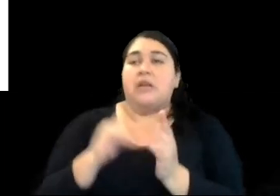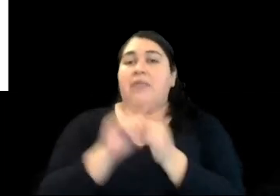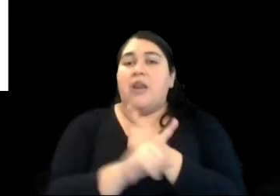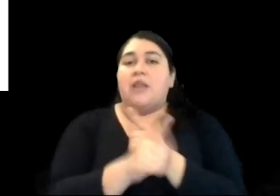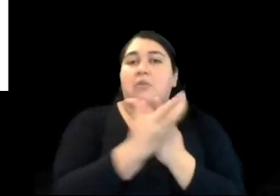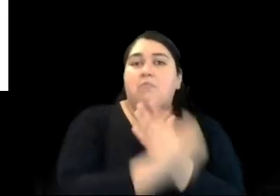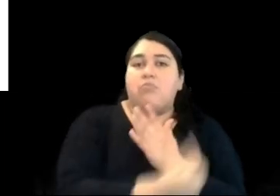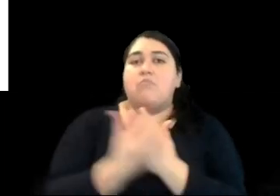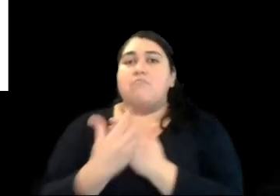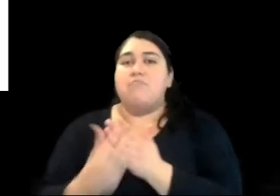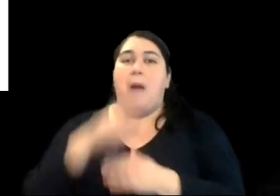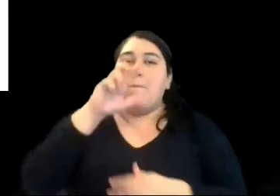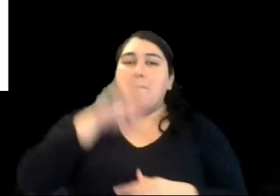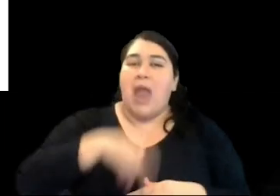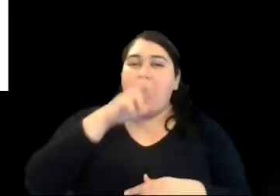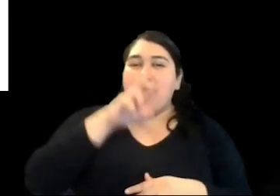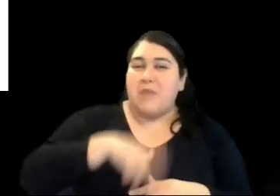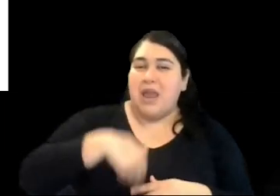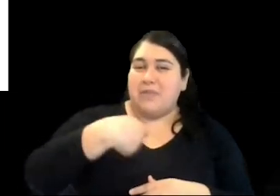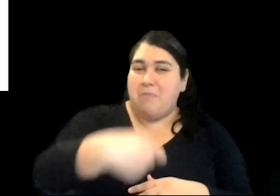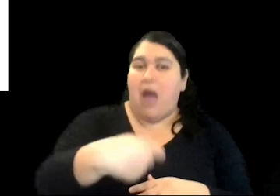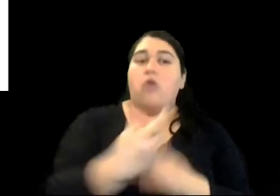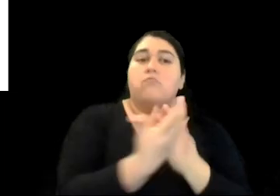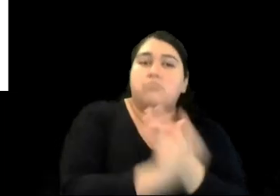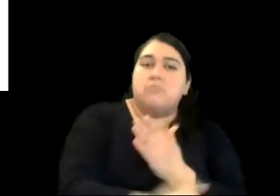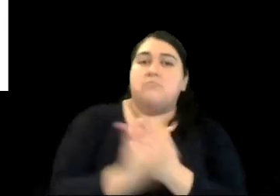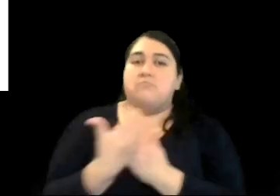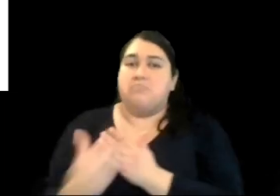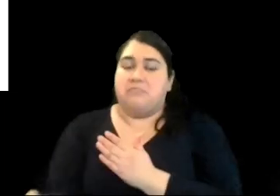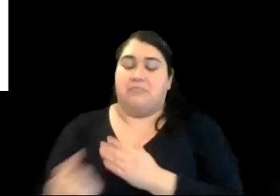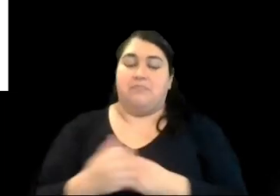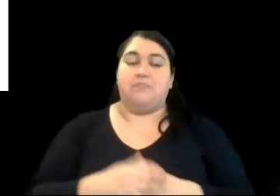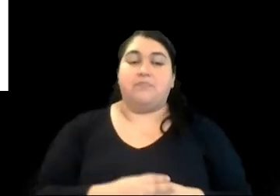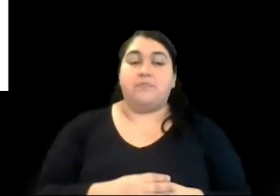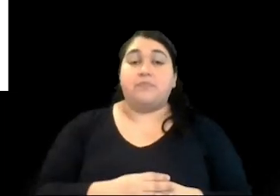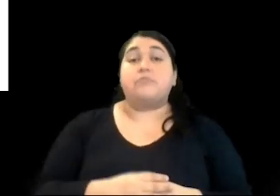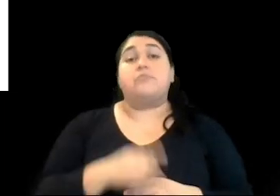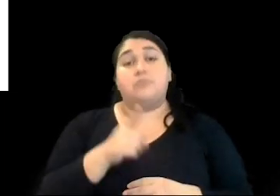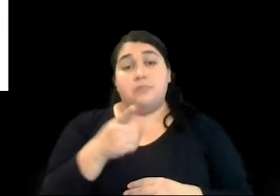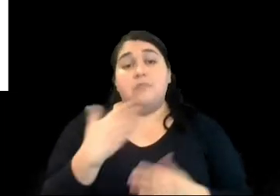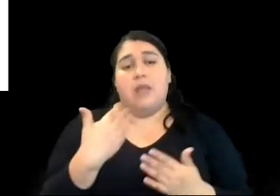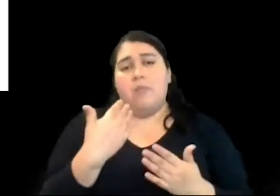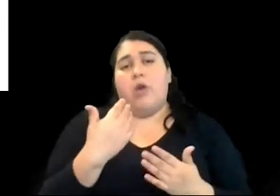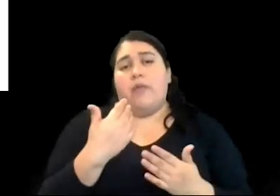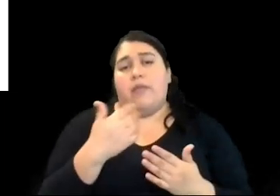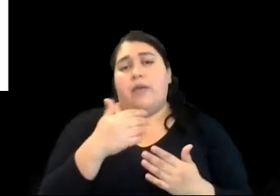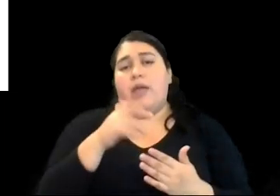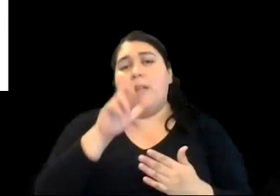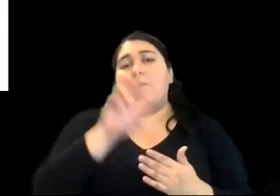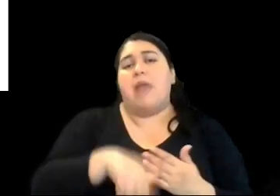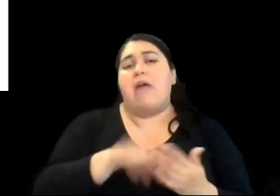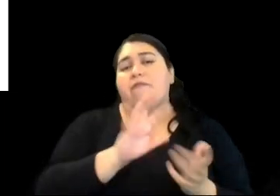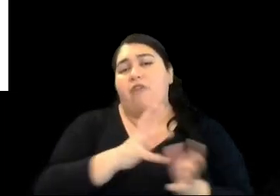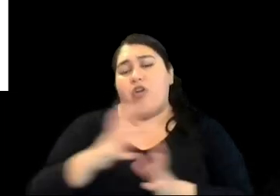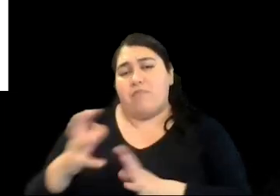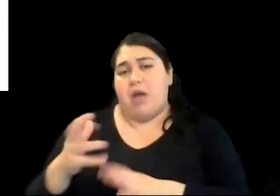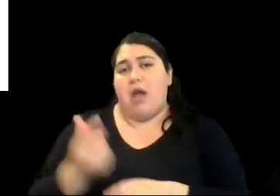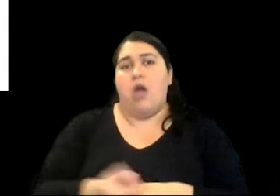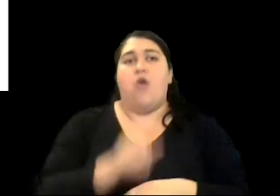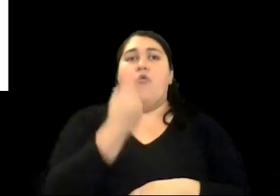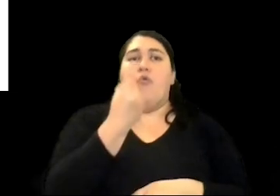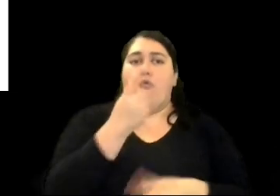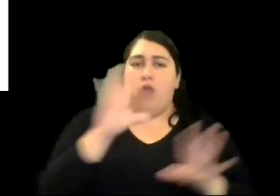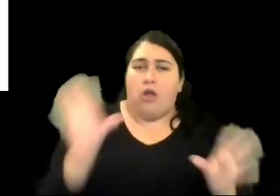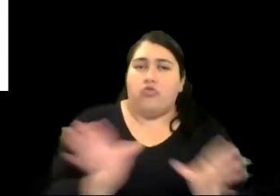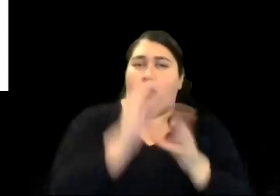los planes de estas CBUs. De hecho, se pueden presentar varios planes no es necesario consolidar toda la deuda